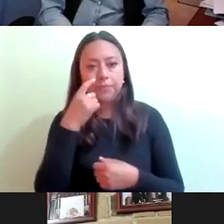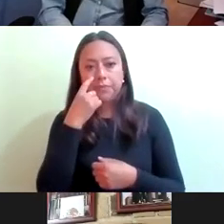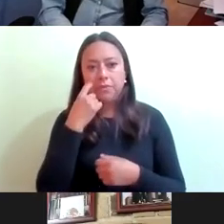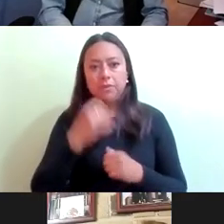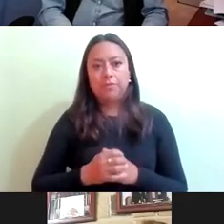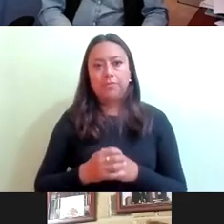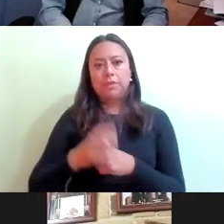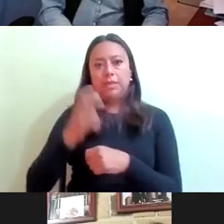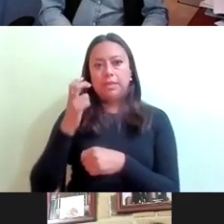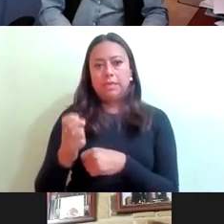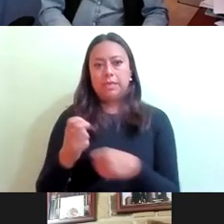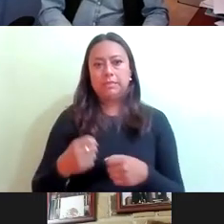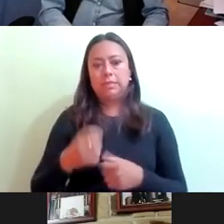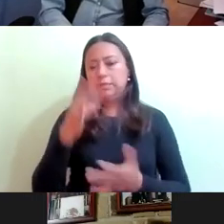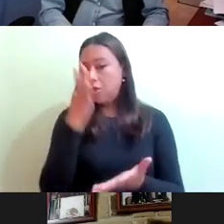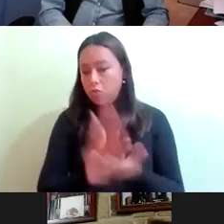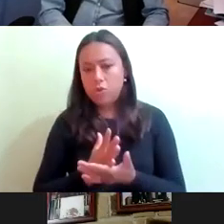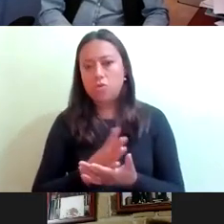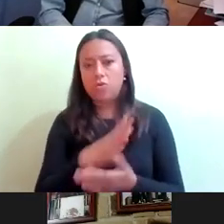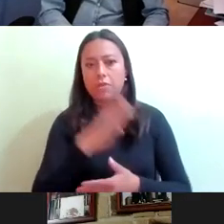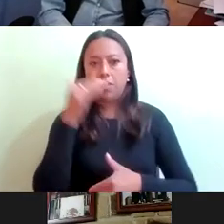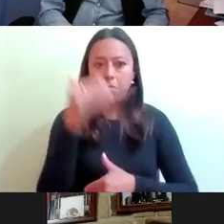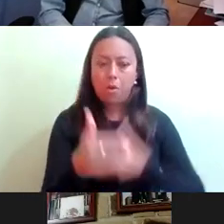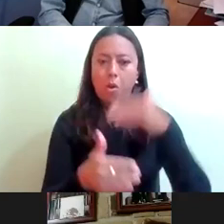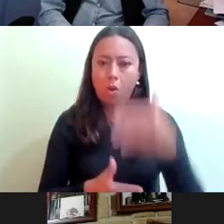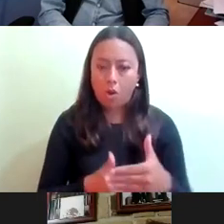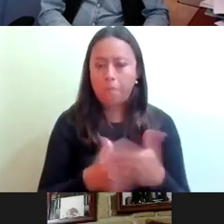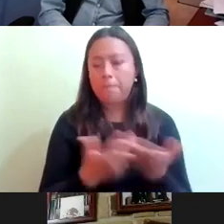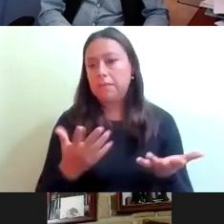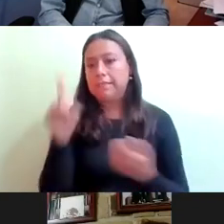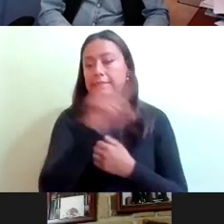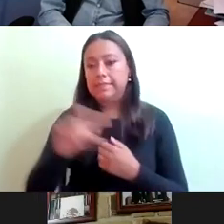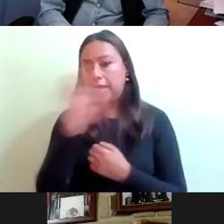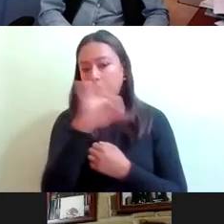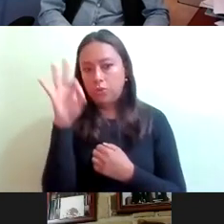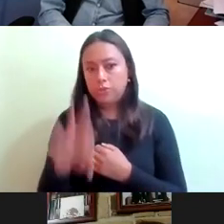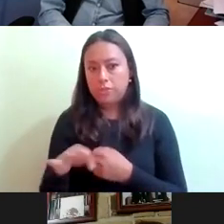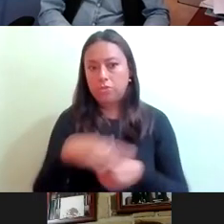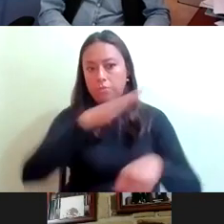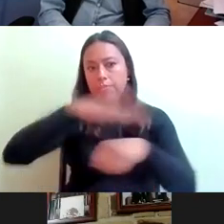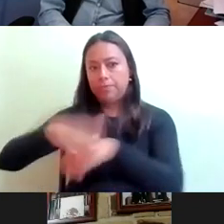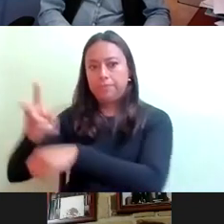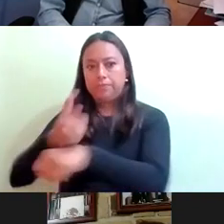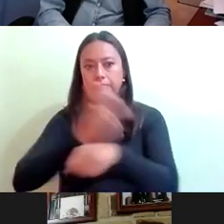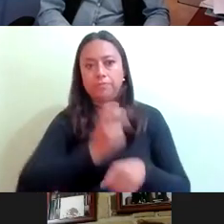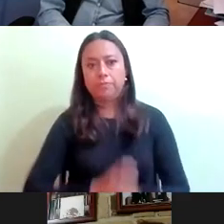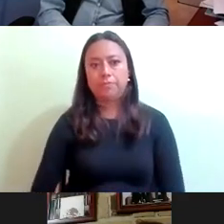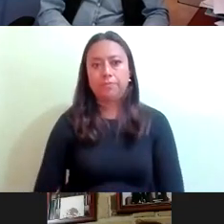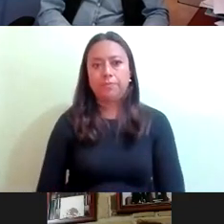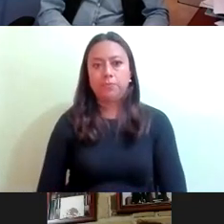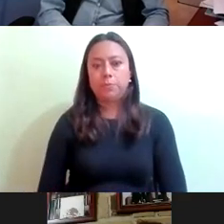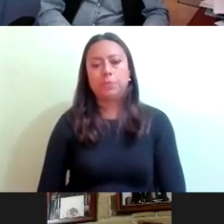del 100% en cuanto a las convocatorias de las asambleas vecinales.